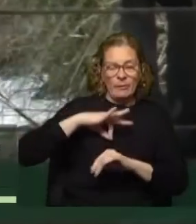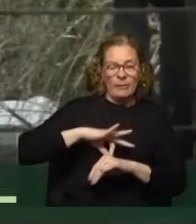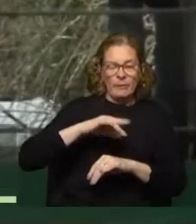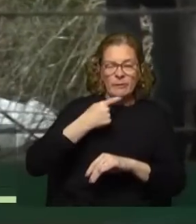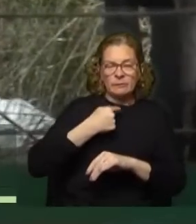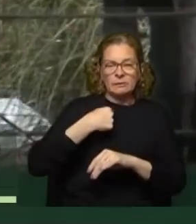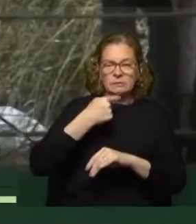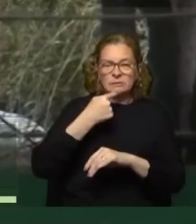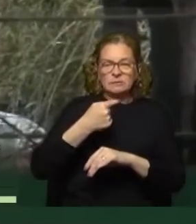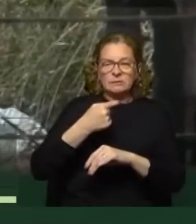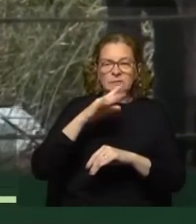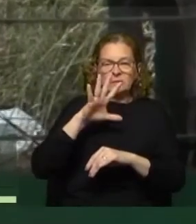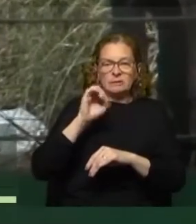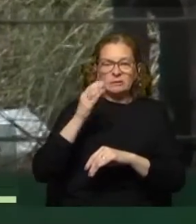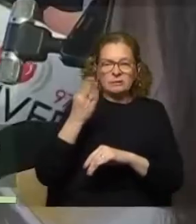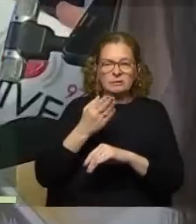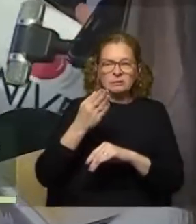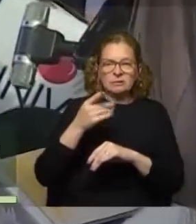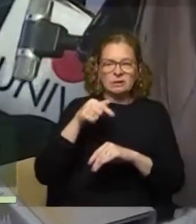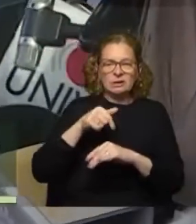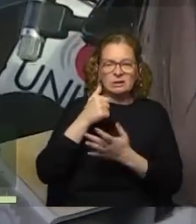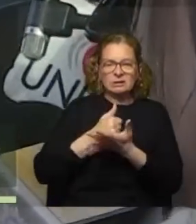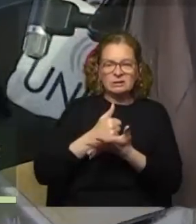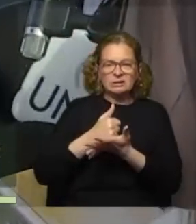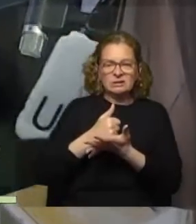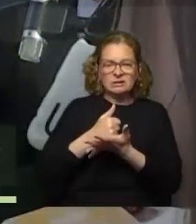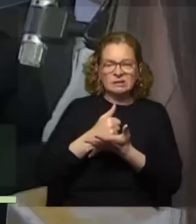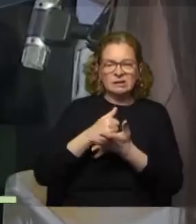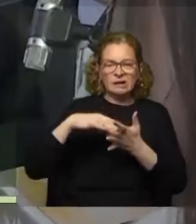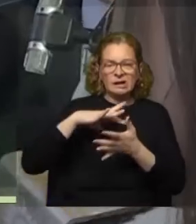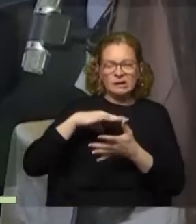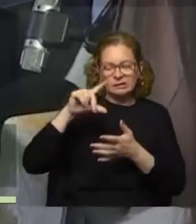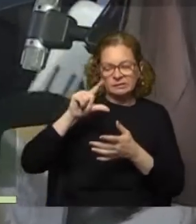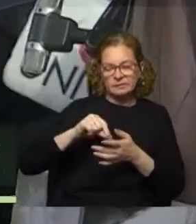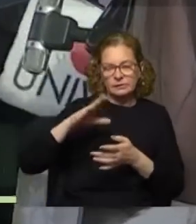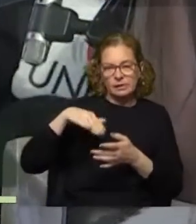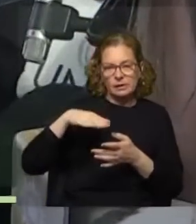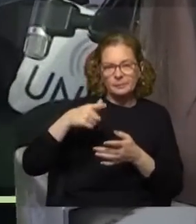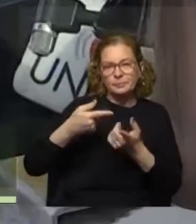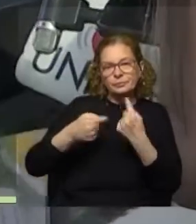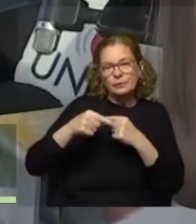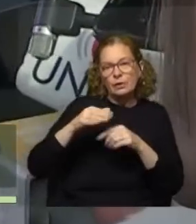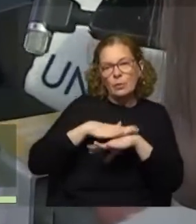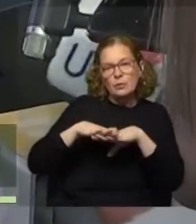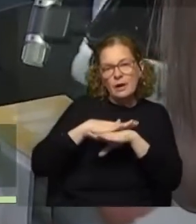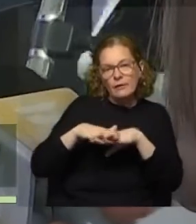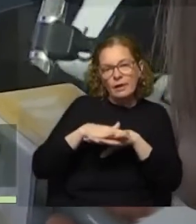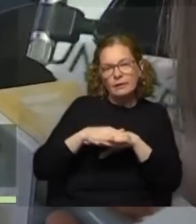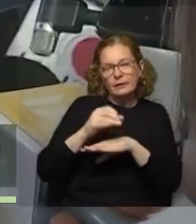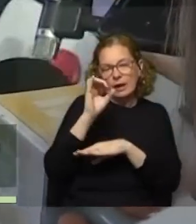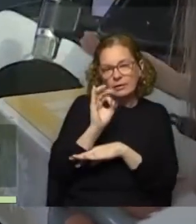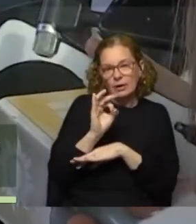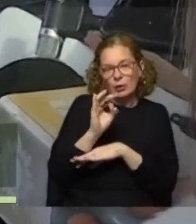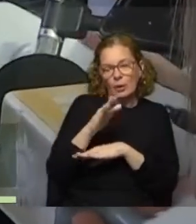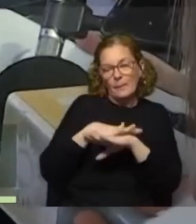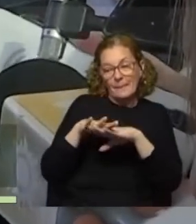yo diría el 50% que hoy está con jubilaciones más bajas va a tener en base al Pilar cero que